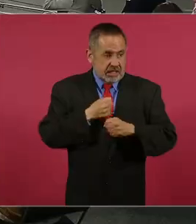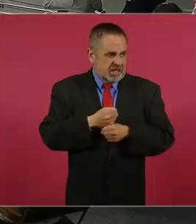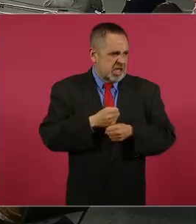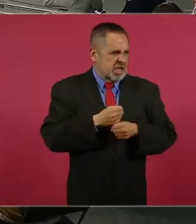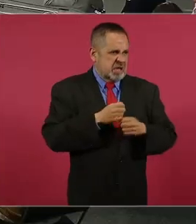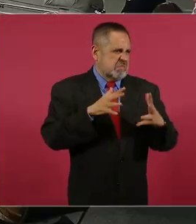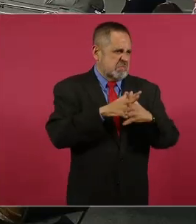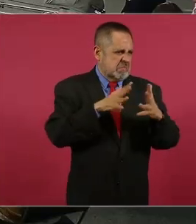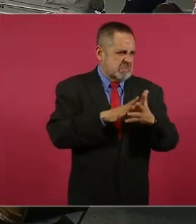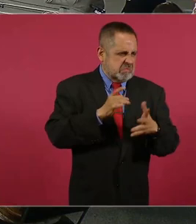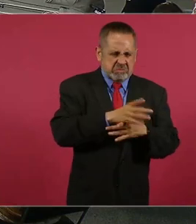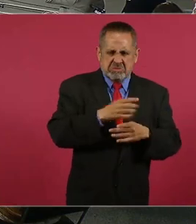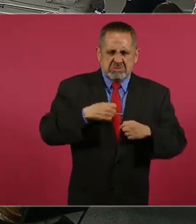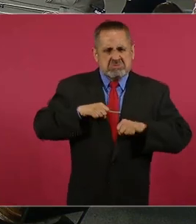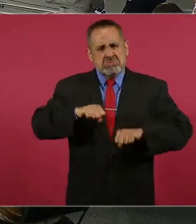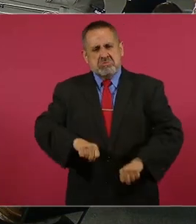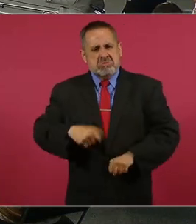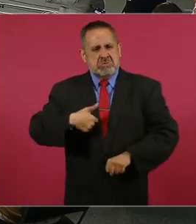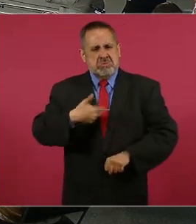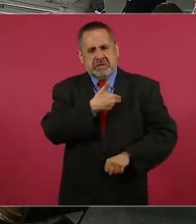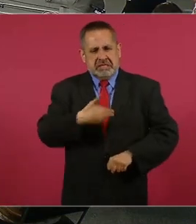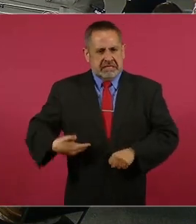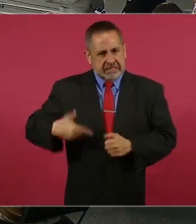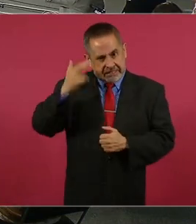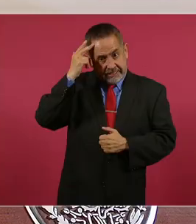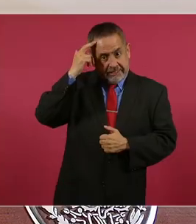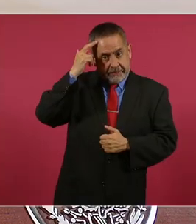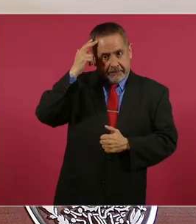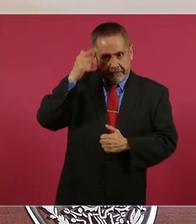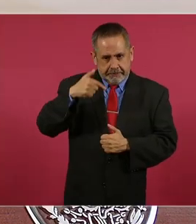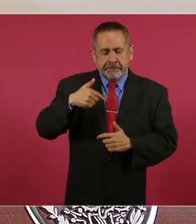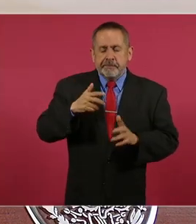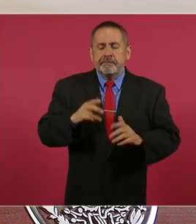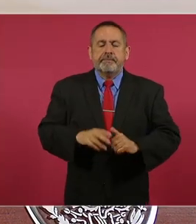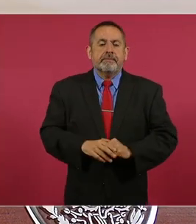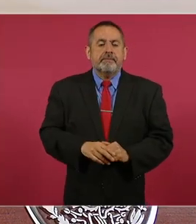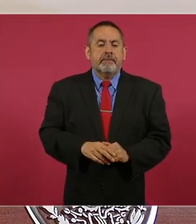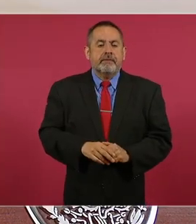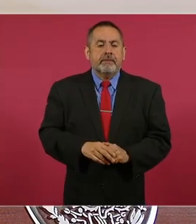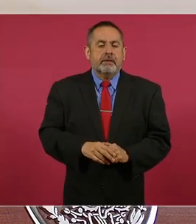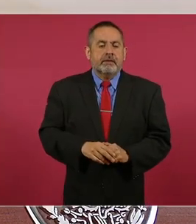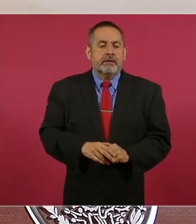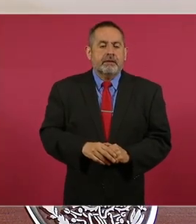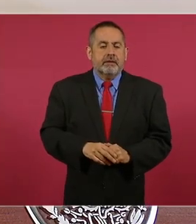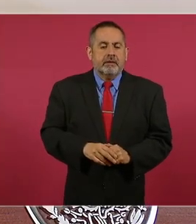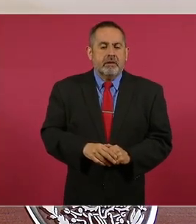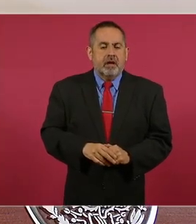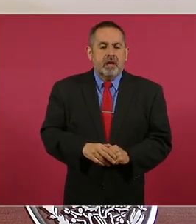¿eh?